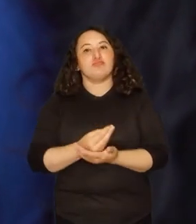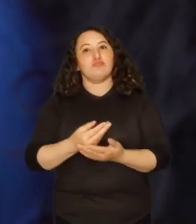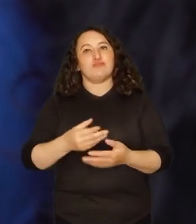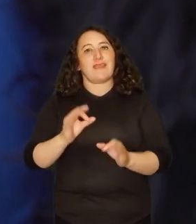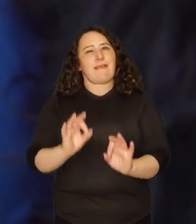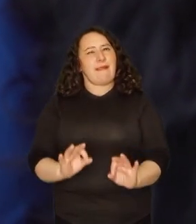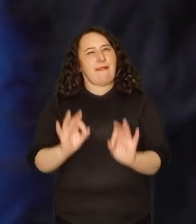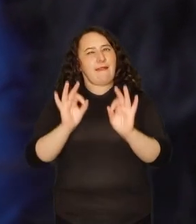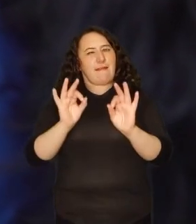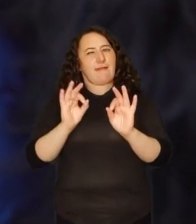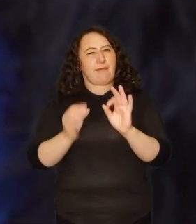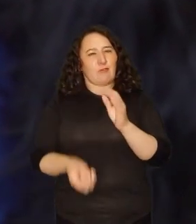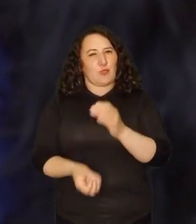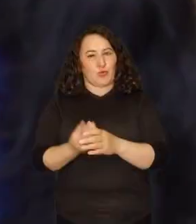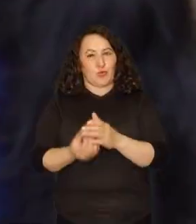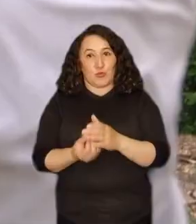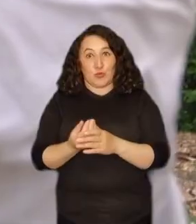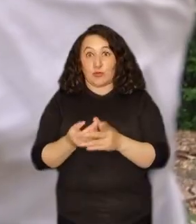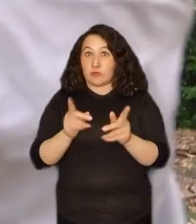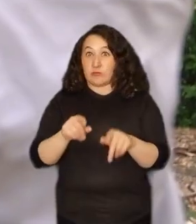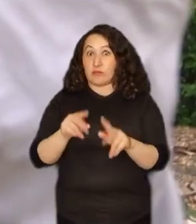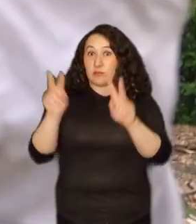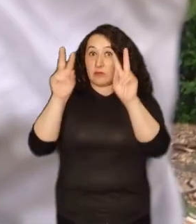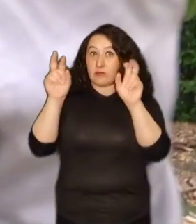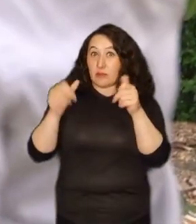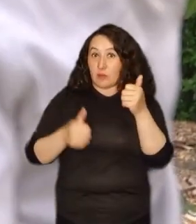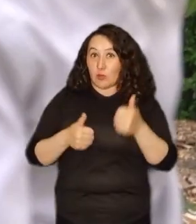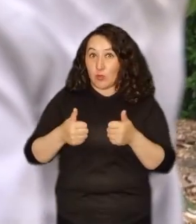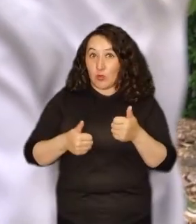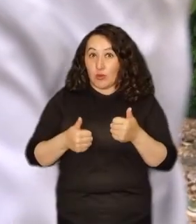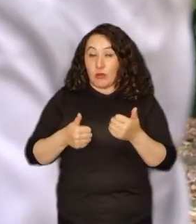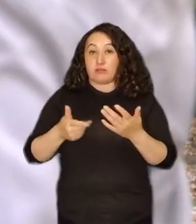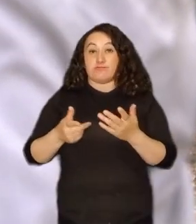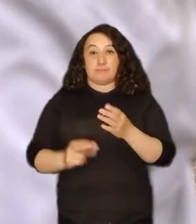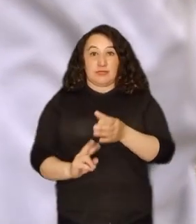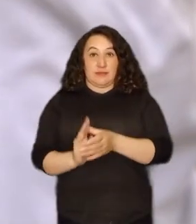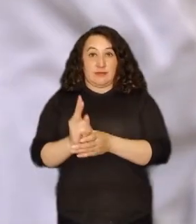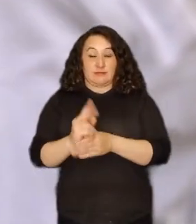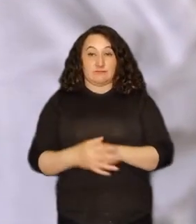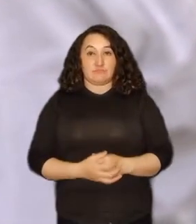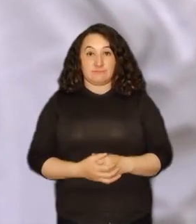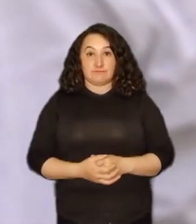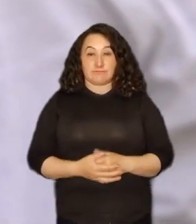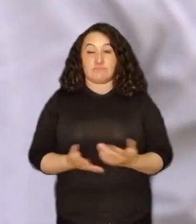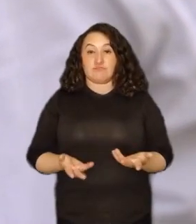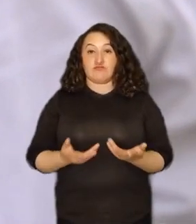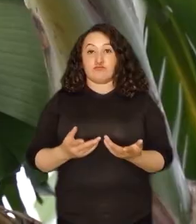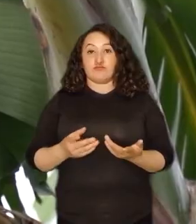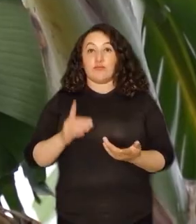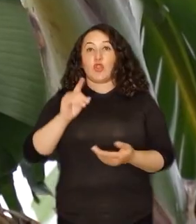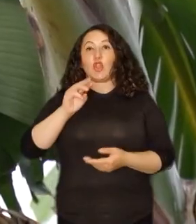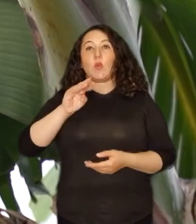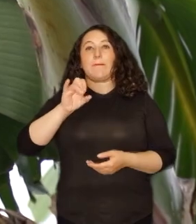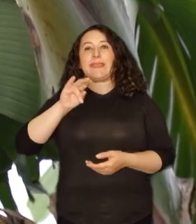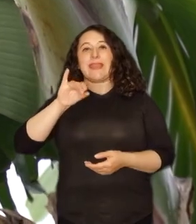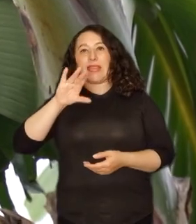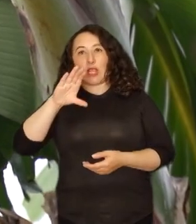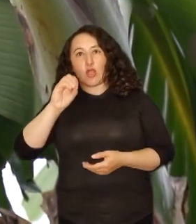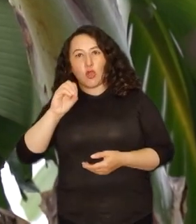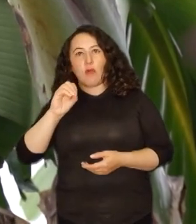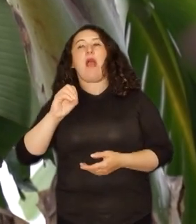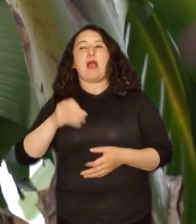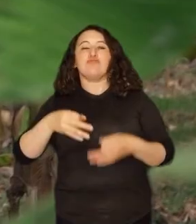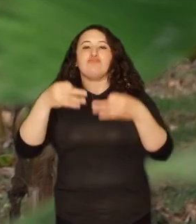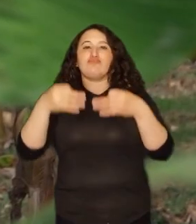garantizando la calidad del producto y también el tema de la planta, ¿no? Que si es Dominico Artón, pues que le